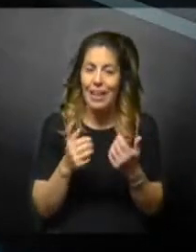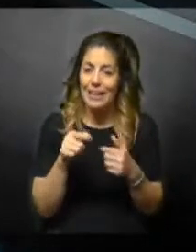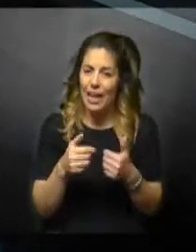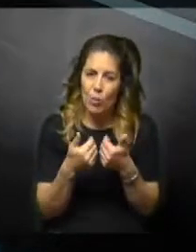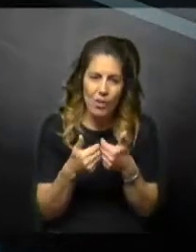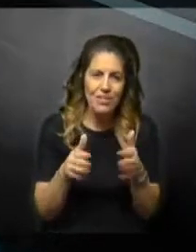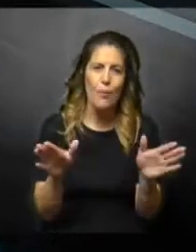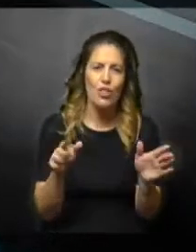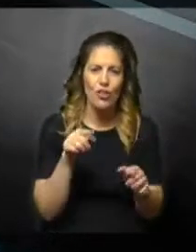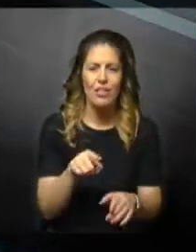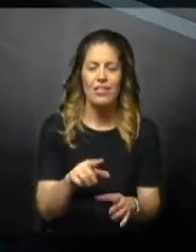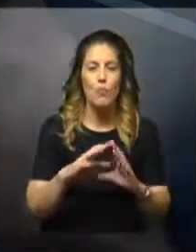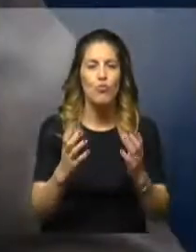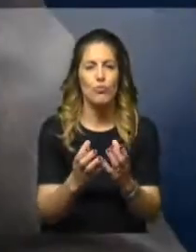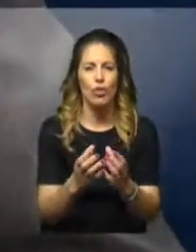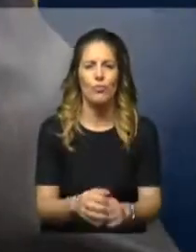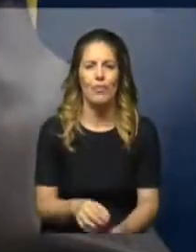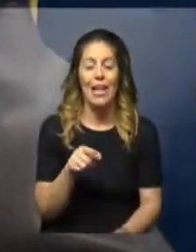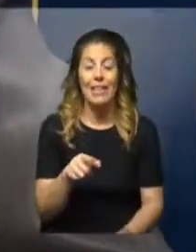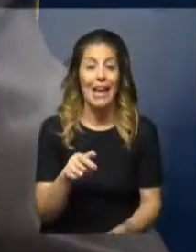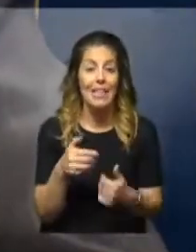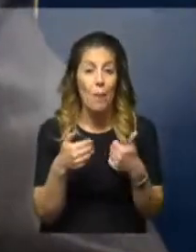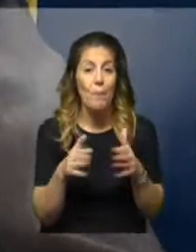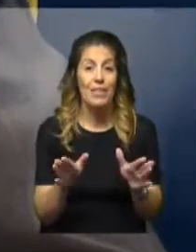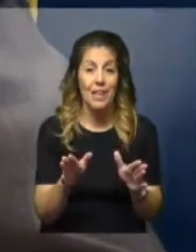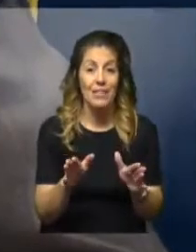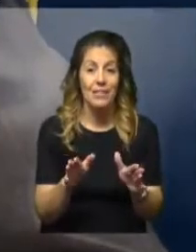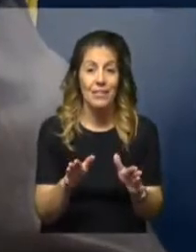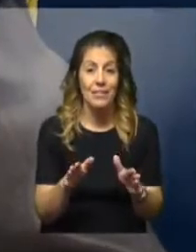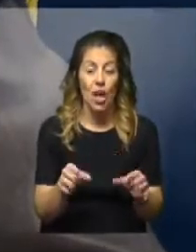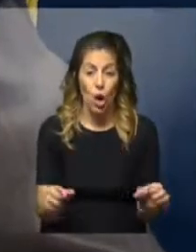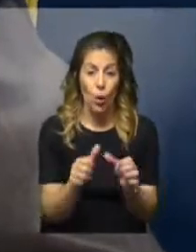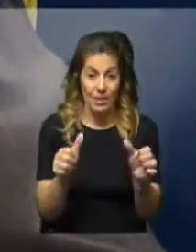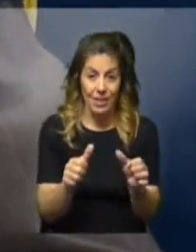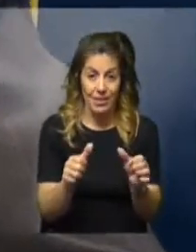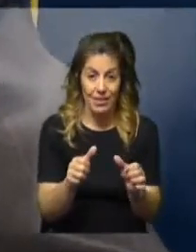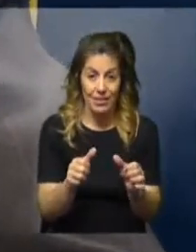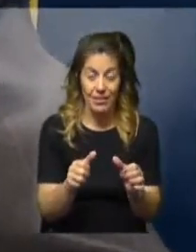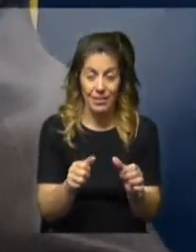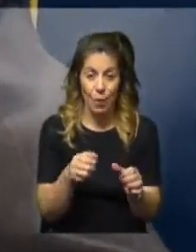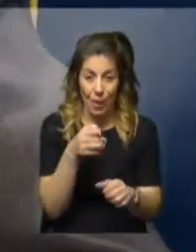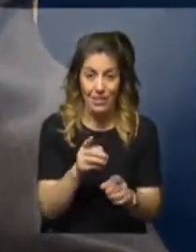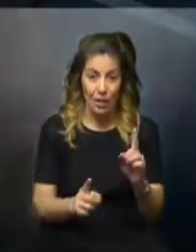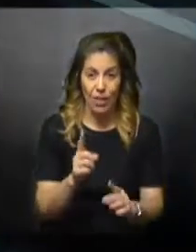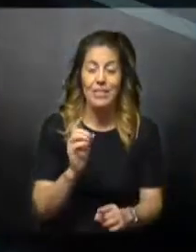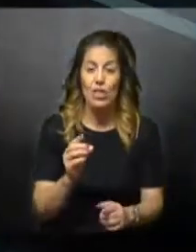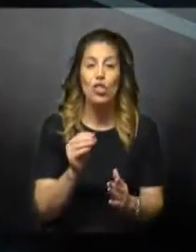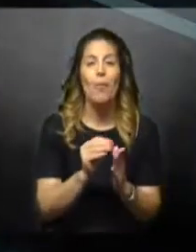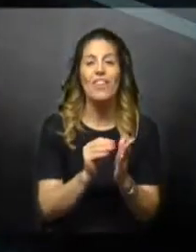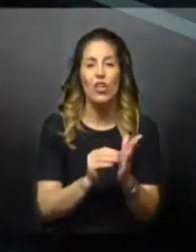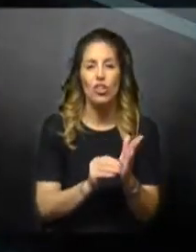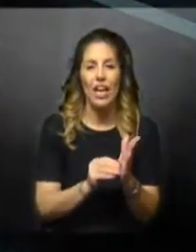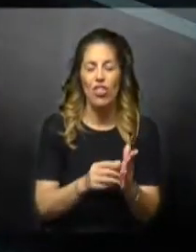ahí sí salado y ahí y ahí empezás le haces al final la escuela sí eh De hecho yo estaba en